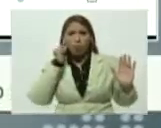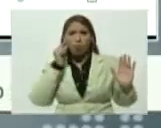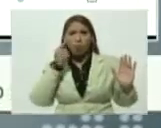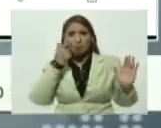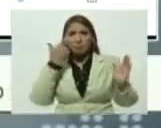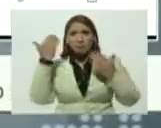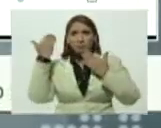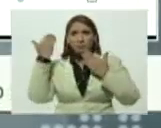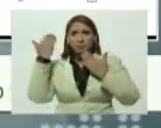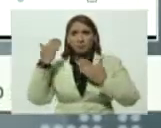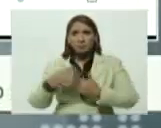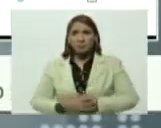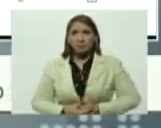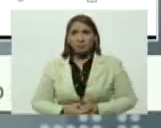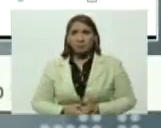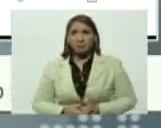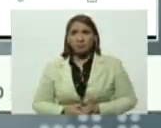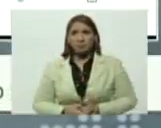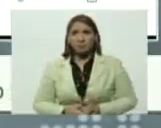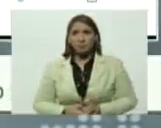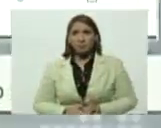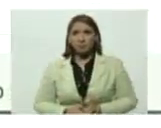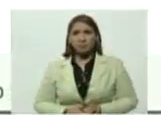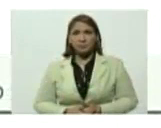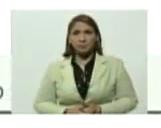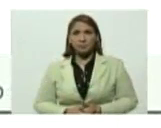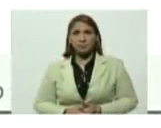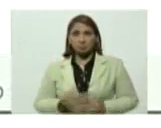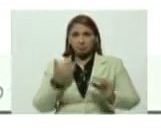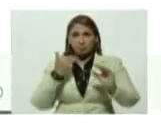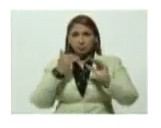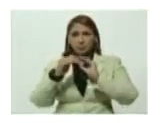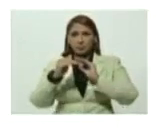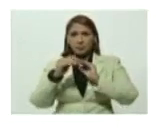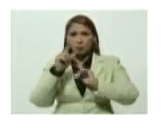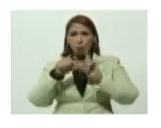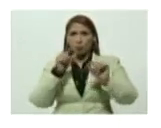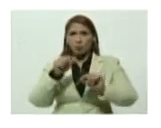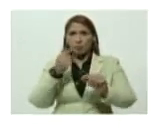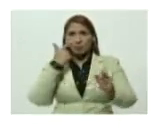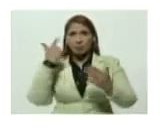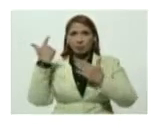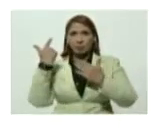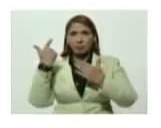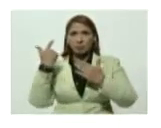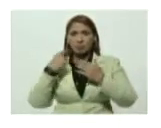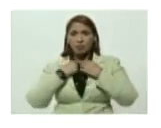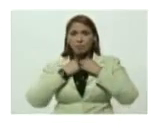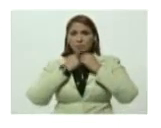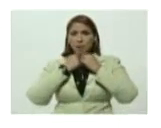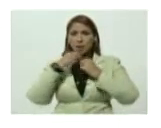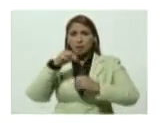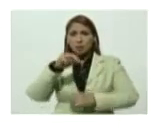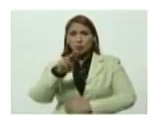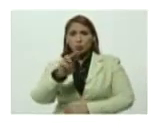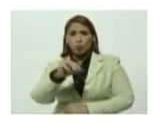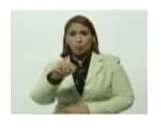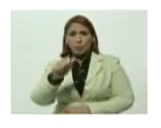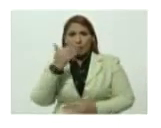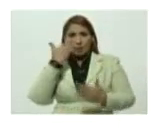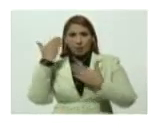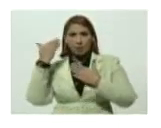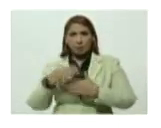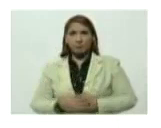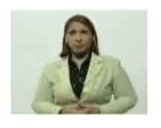el mensaje de el padre Numa, para que ustedes vean.